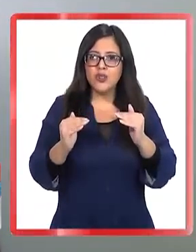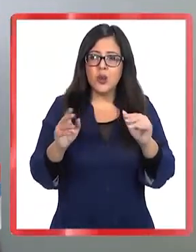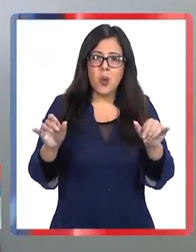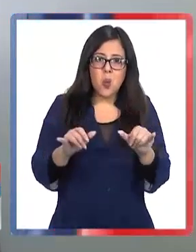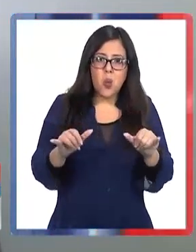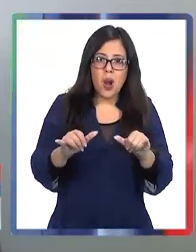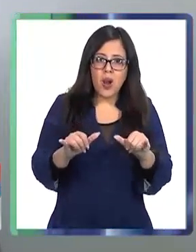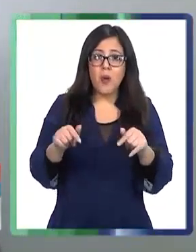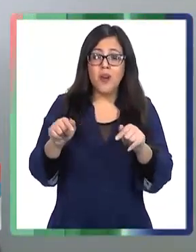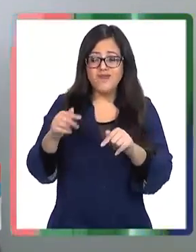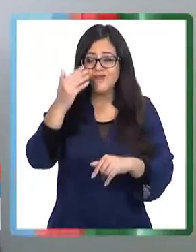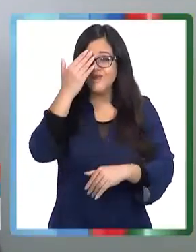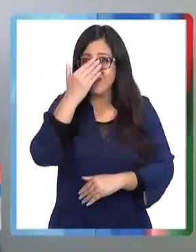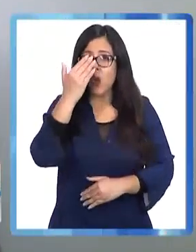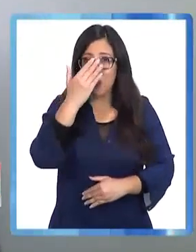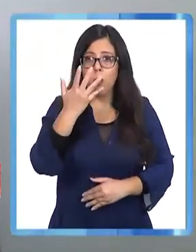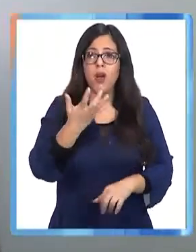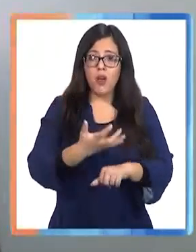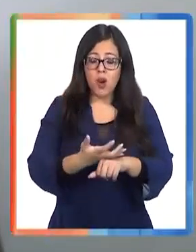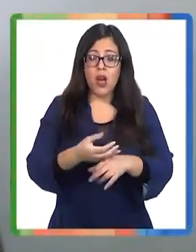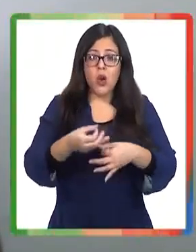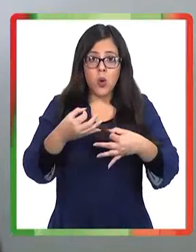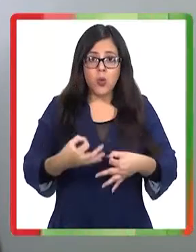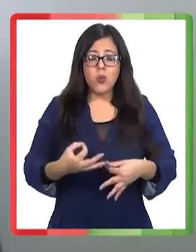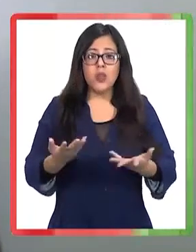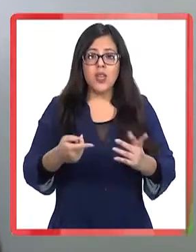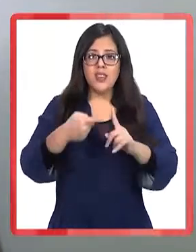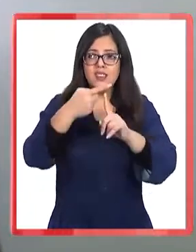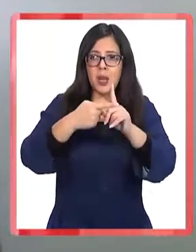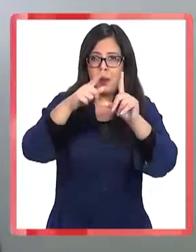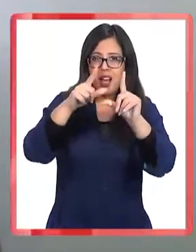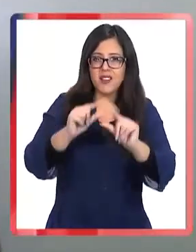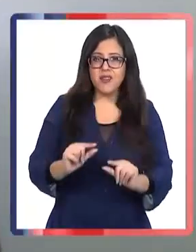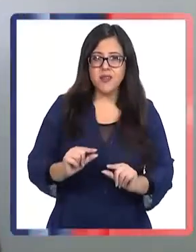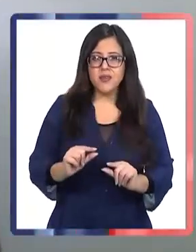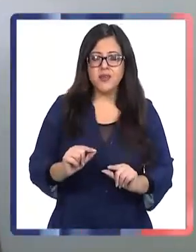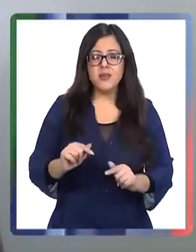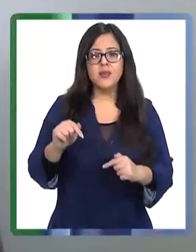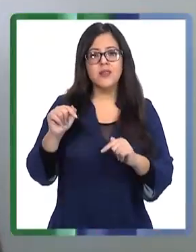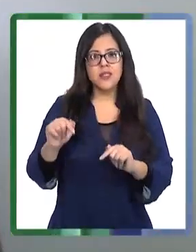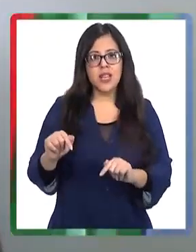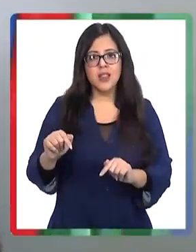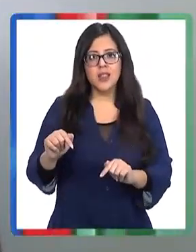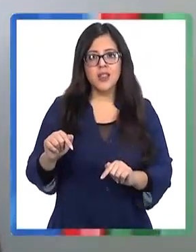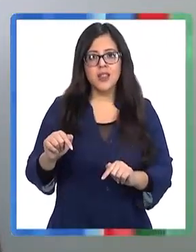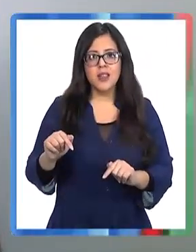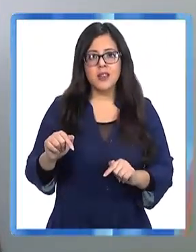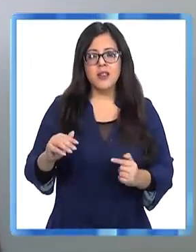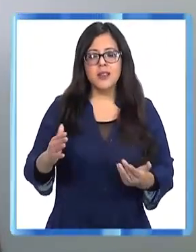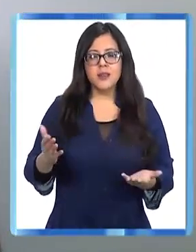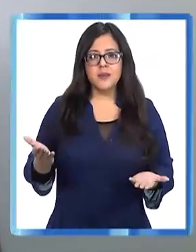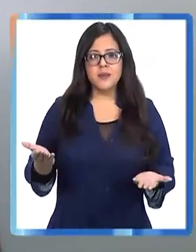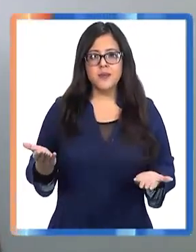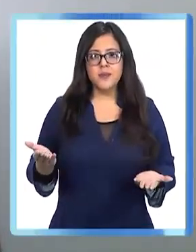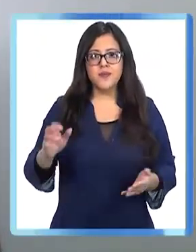niños lactantes, lo cual nos tiene muy preocupados justamente por las bajas temperaturas, lo cual hace,